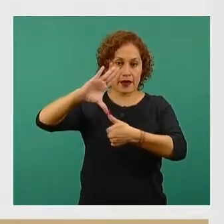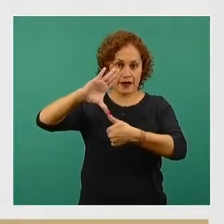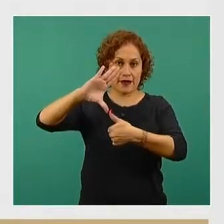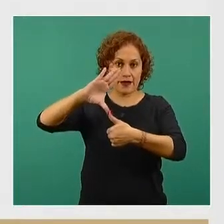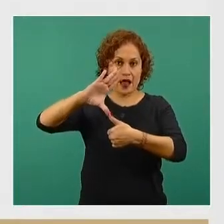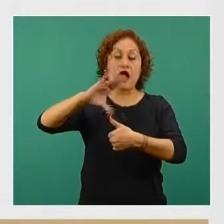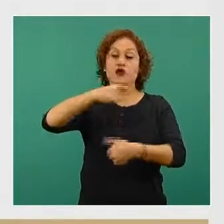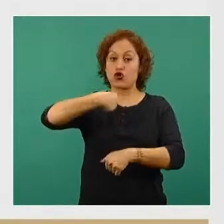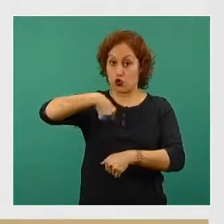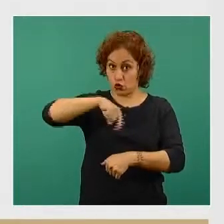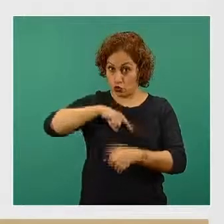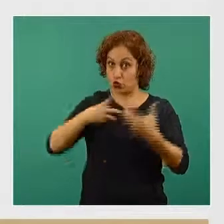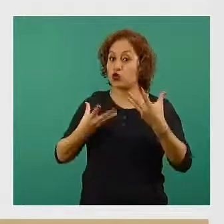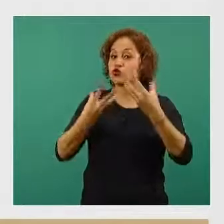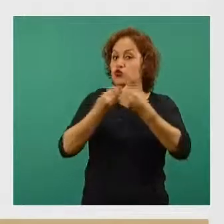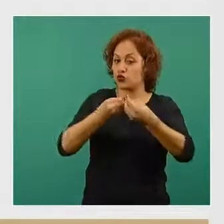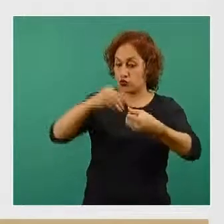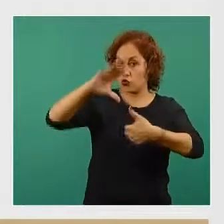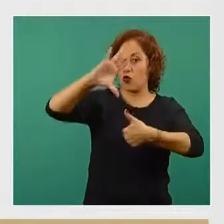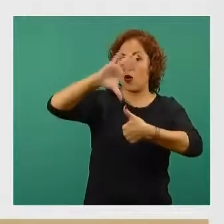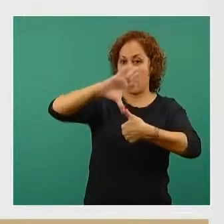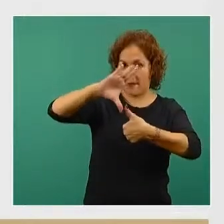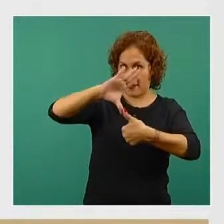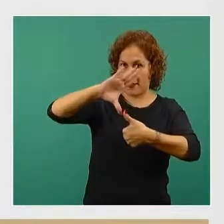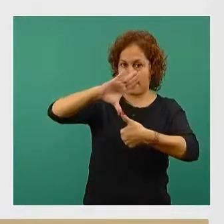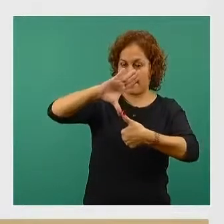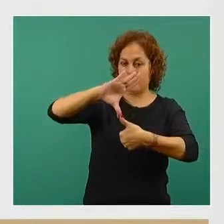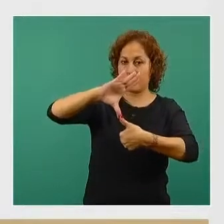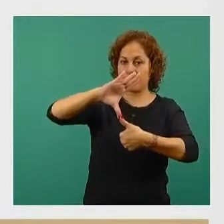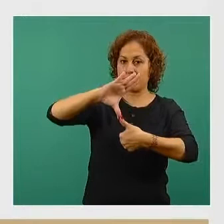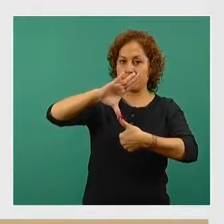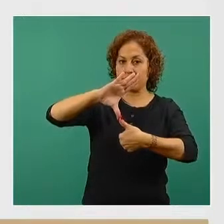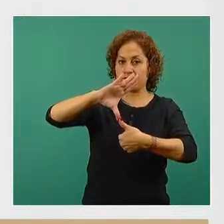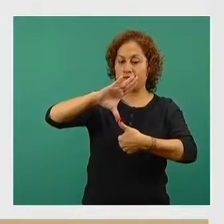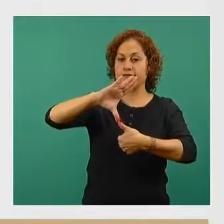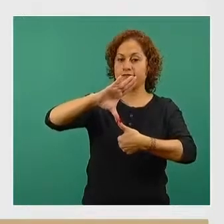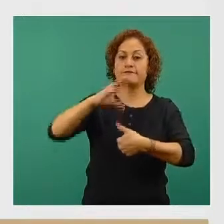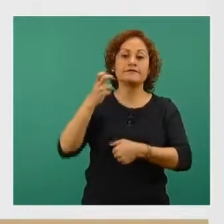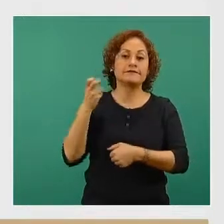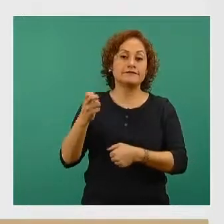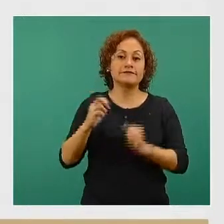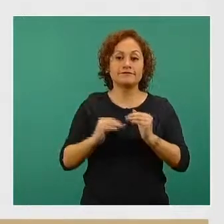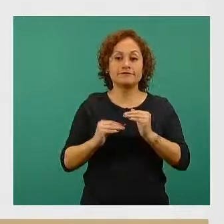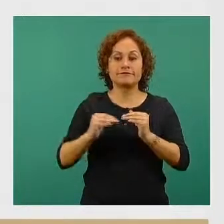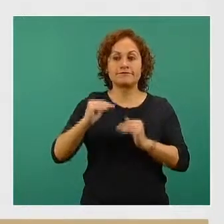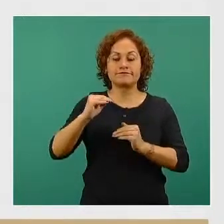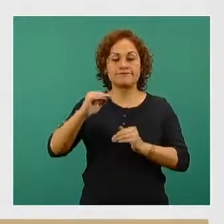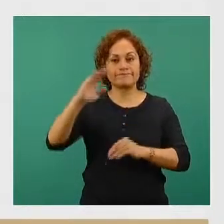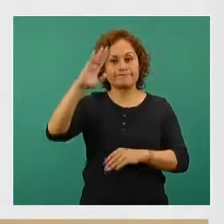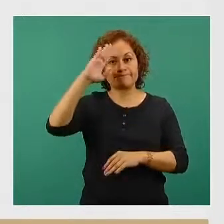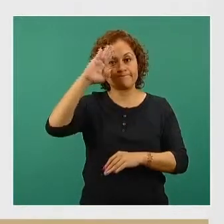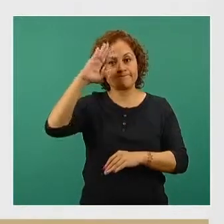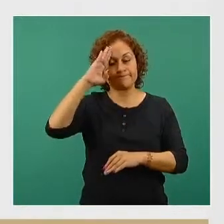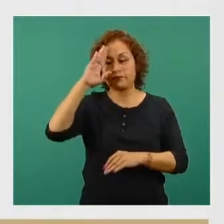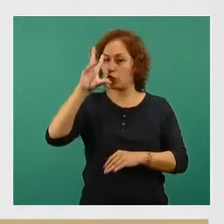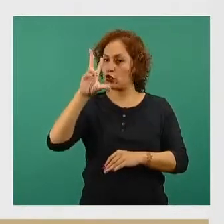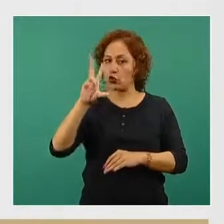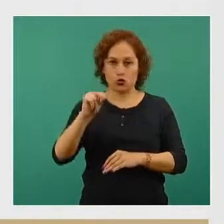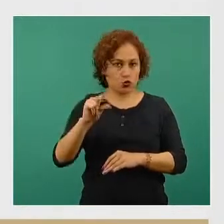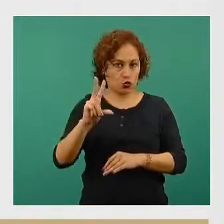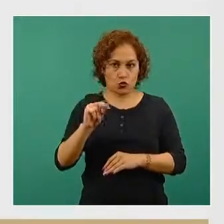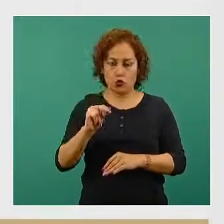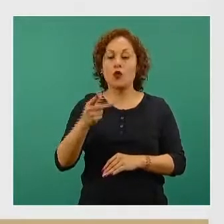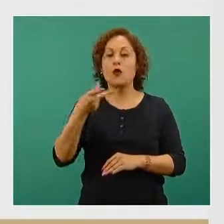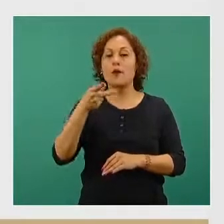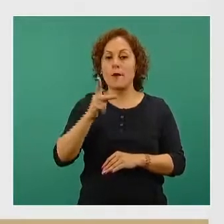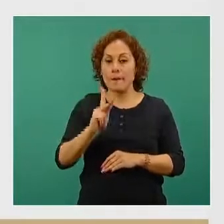encontramos, pues el descenso, si bien es cierto, no ha tenido todavía un incremento en últimas semanas, sí